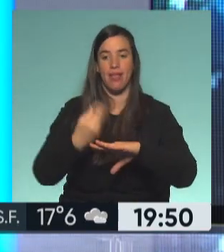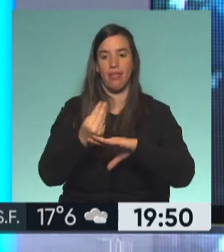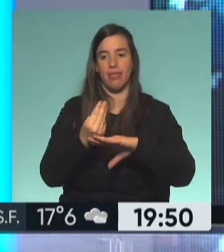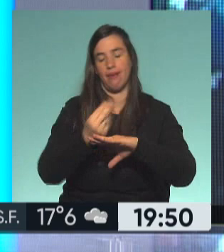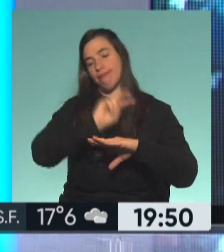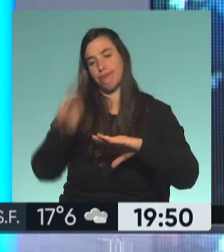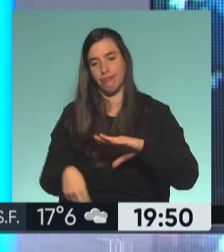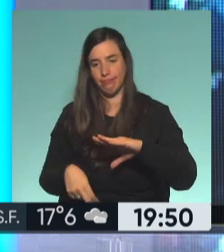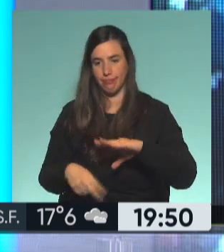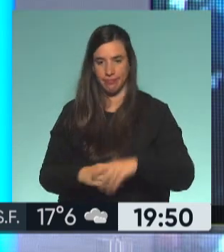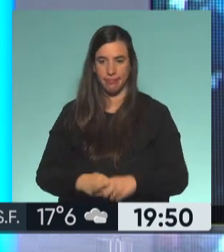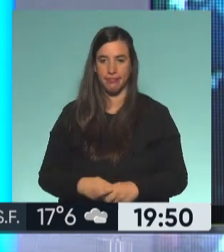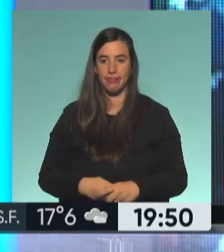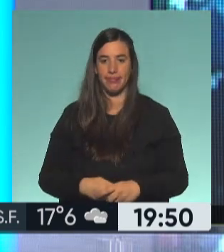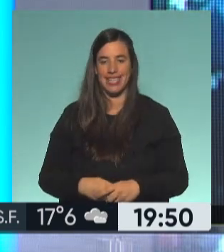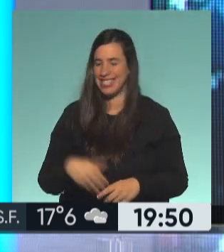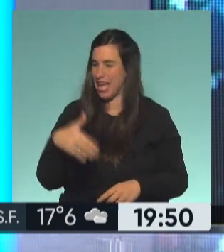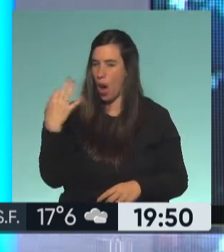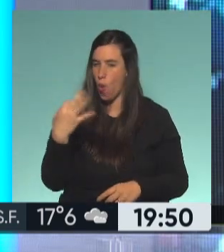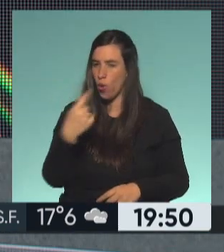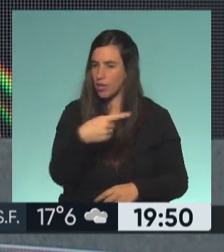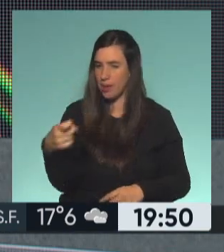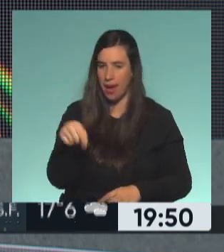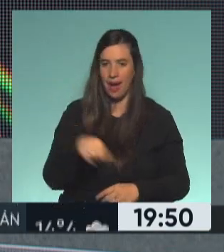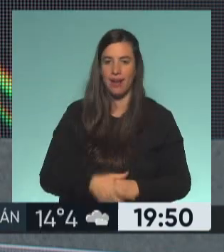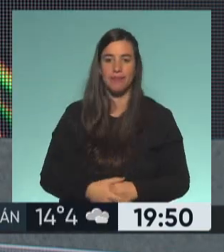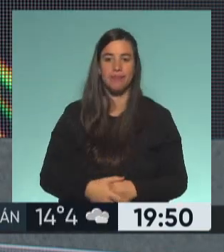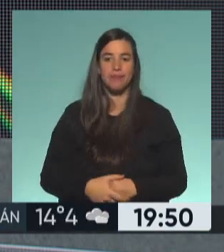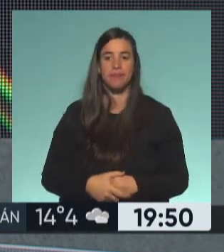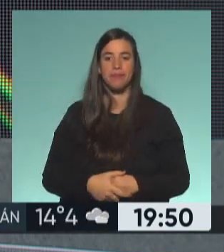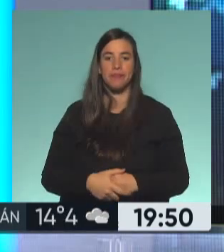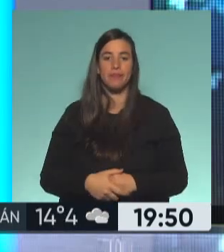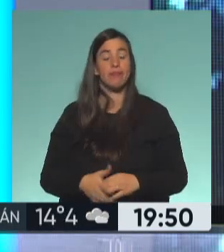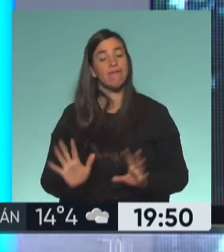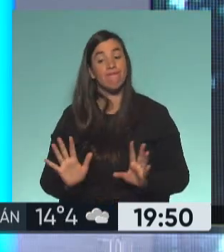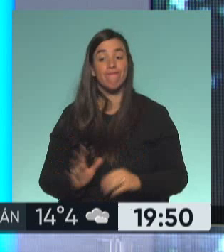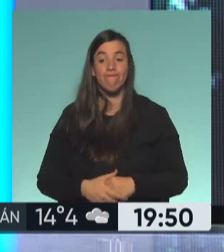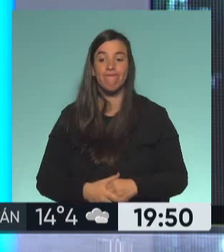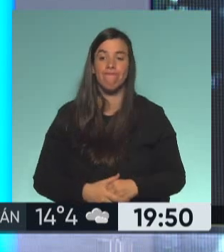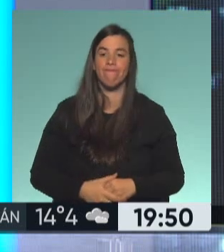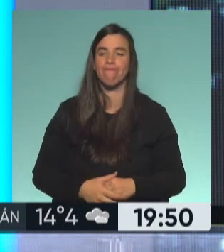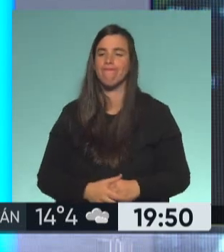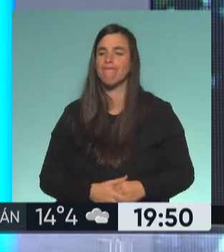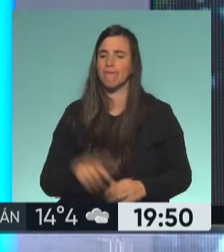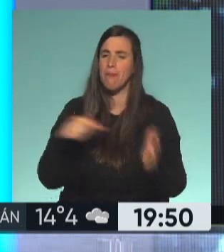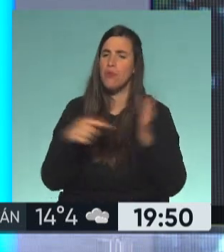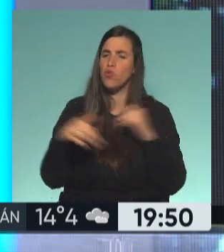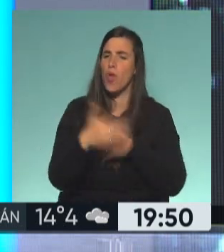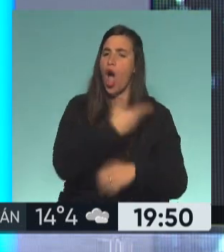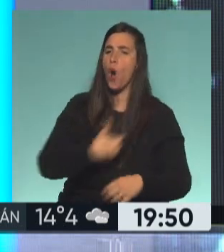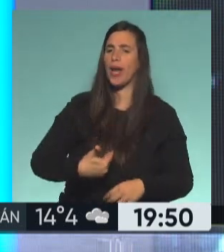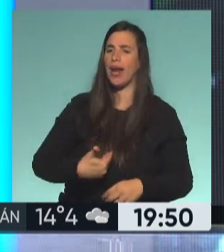que se baje en los próximos días, esta semana, a más tardar. Pero no es ambición muy lejos eso. La pregunta es si baja a la ciudad. ¿Baja a la ciudad María Eugenia